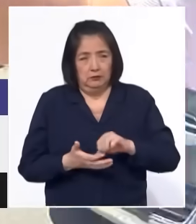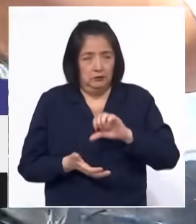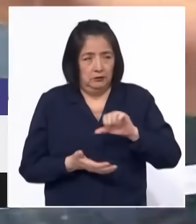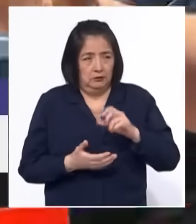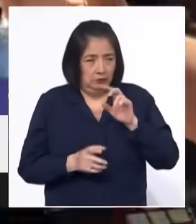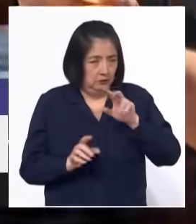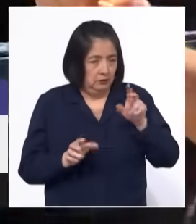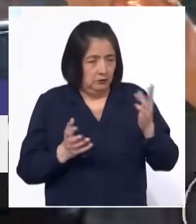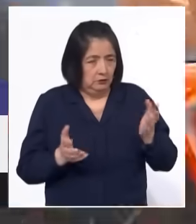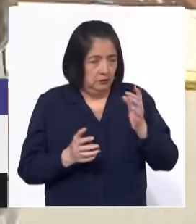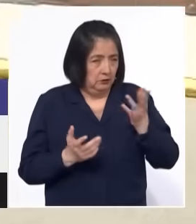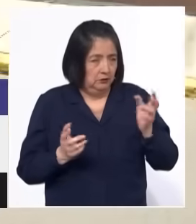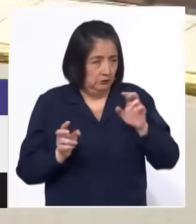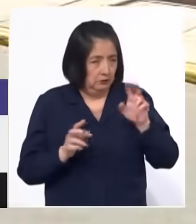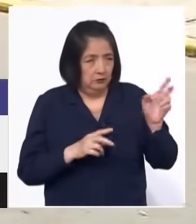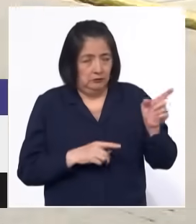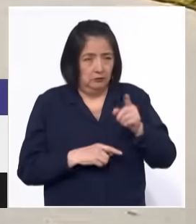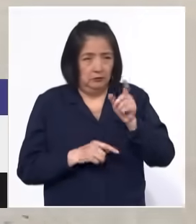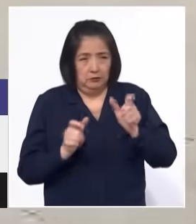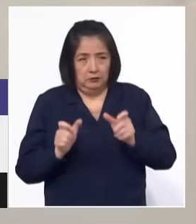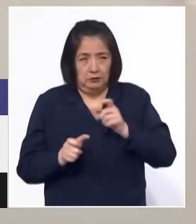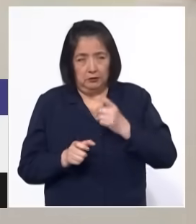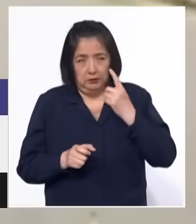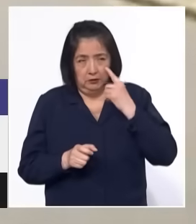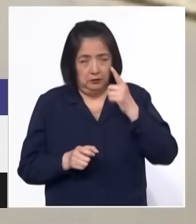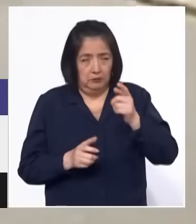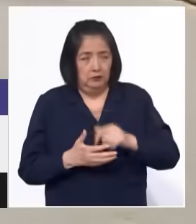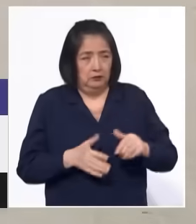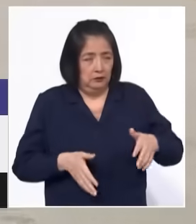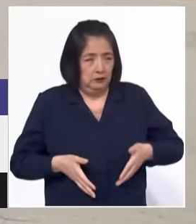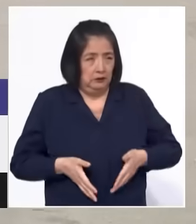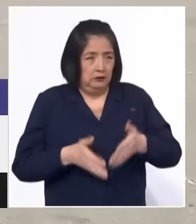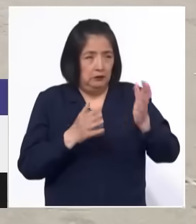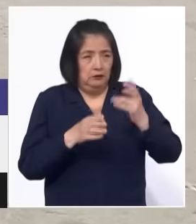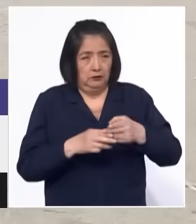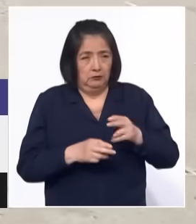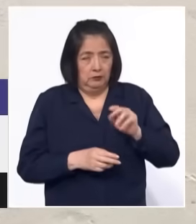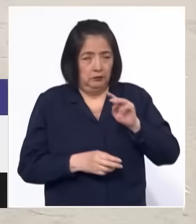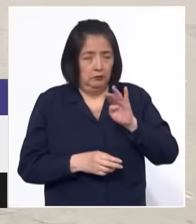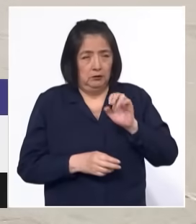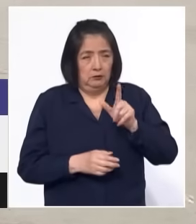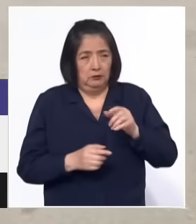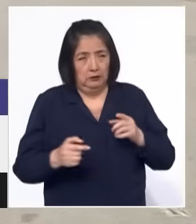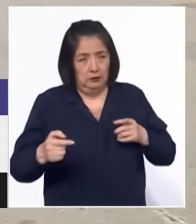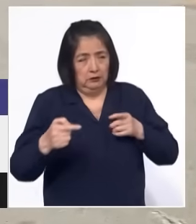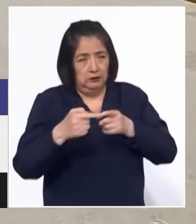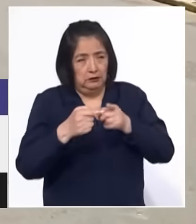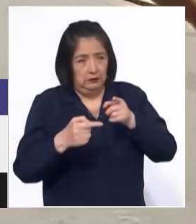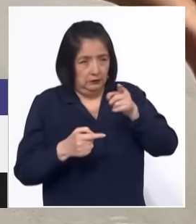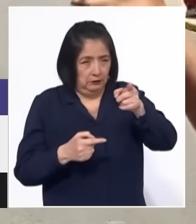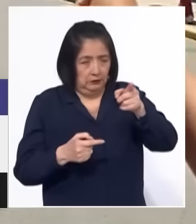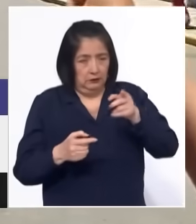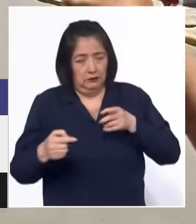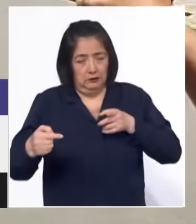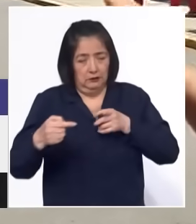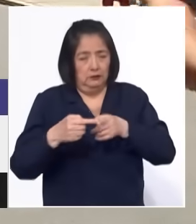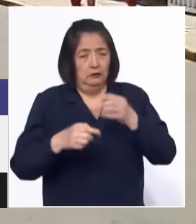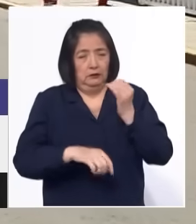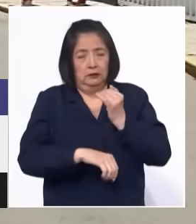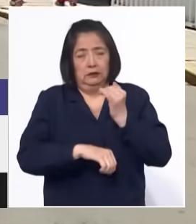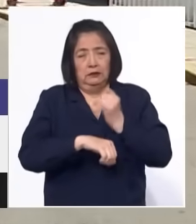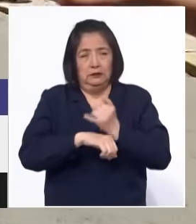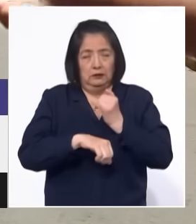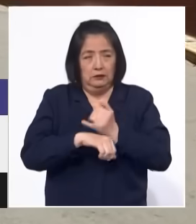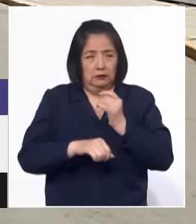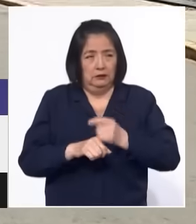Mira, quiero ubicarte, Lore, para los que conocen Trujillo, este es el Jirón Bolívar. En la esquina está la Iglesia San